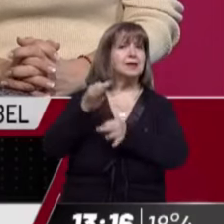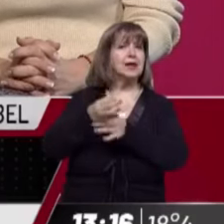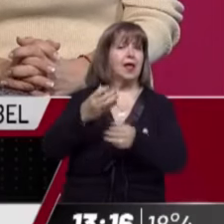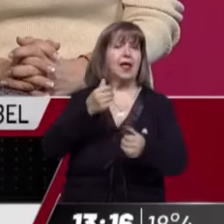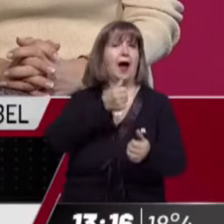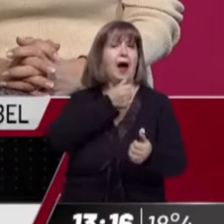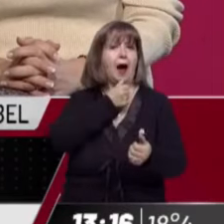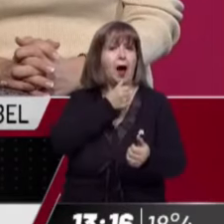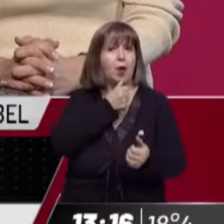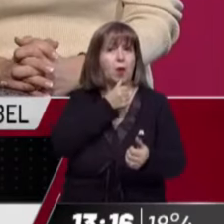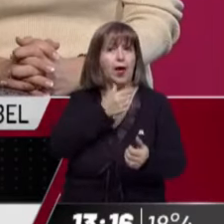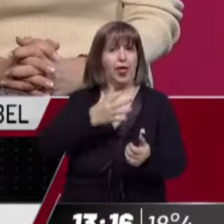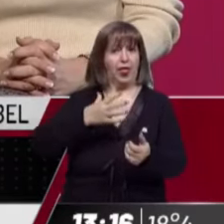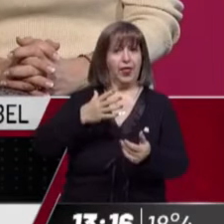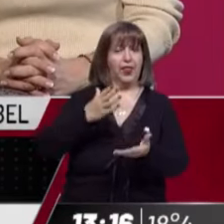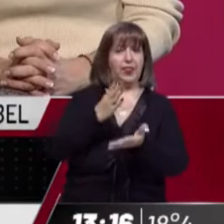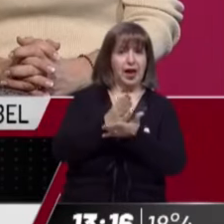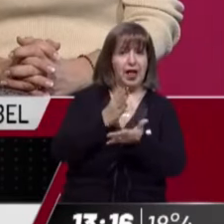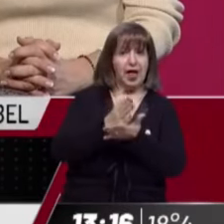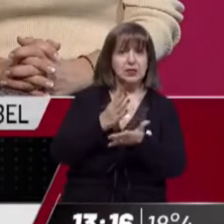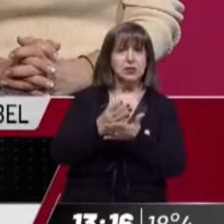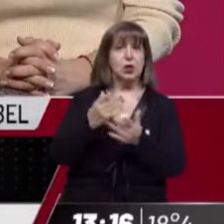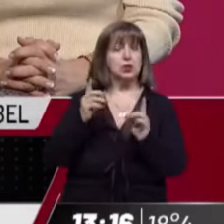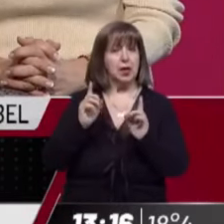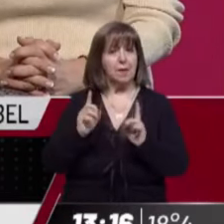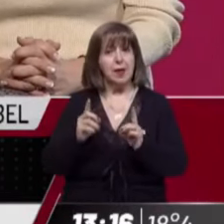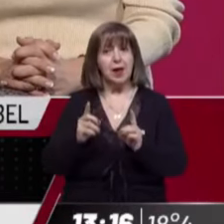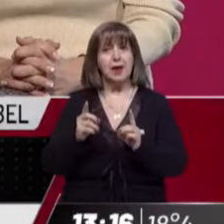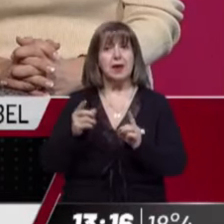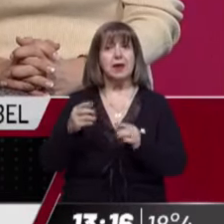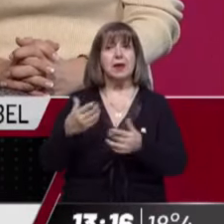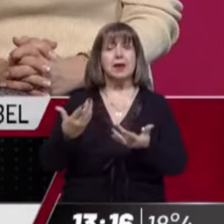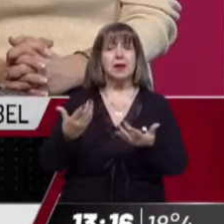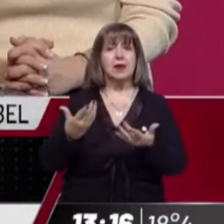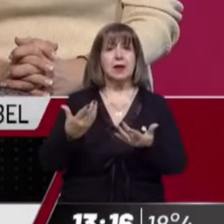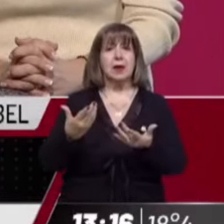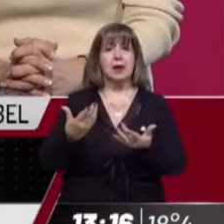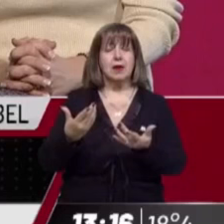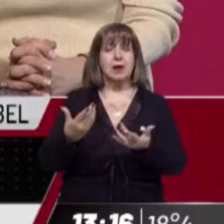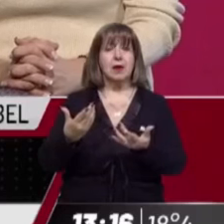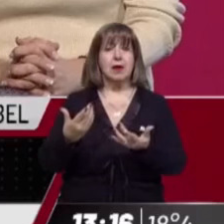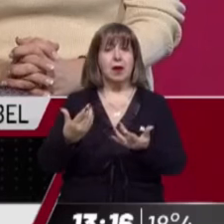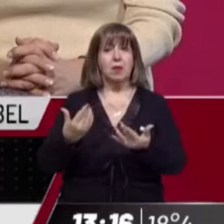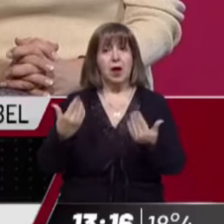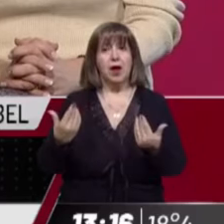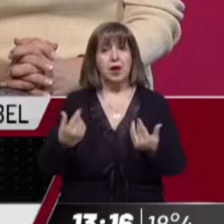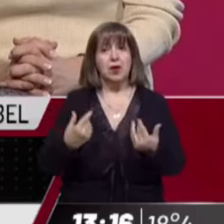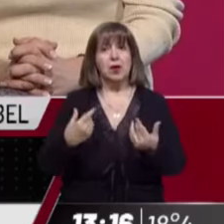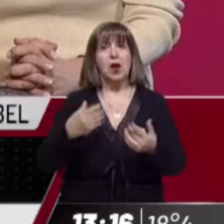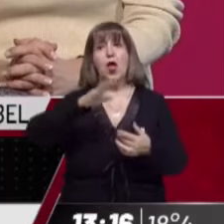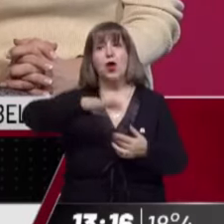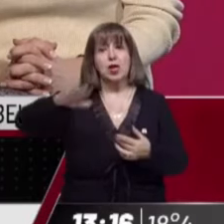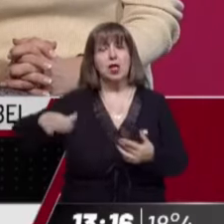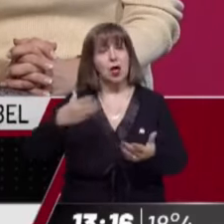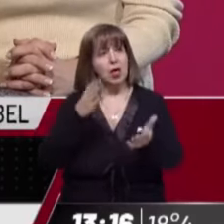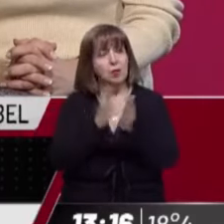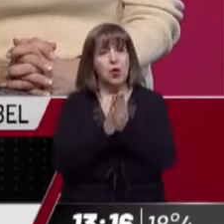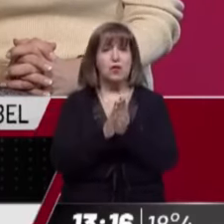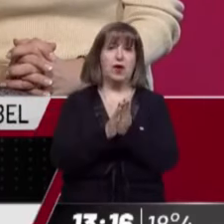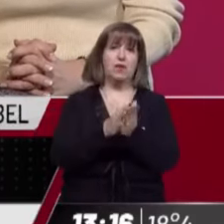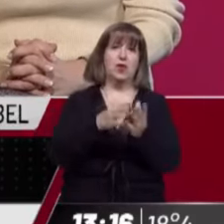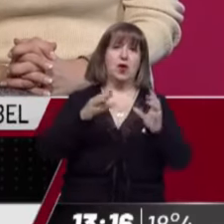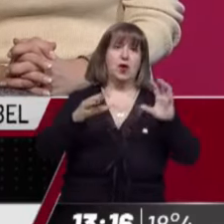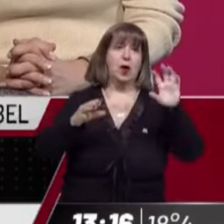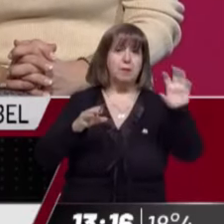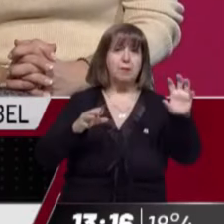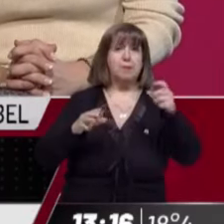gran mensaje de ellos hacia la clase política. Es como, pónganse de acuerdo en este tema, porque la verdad que llevamos